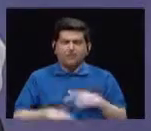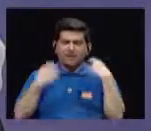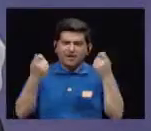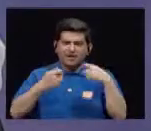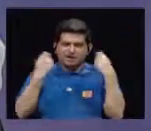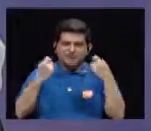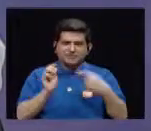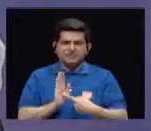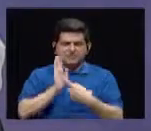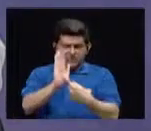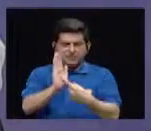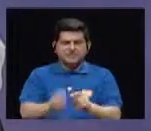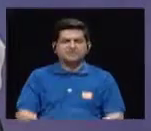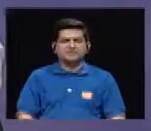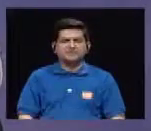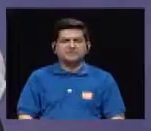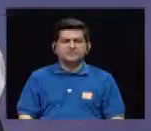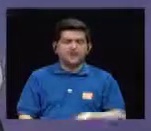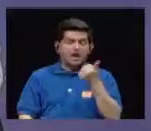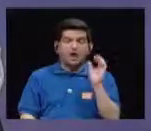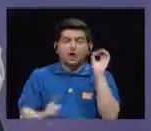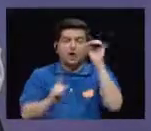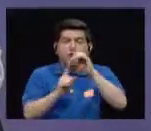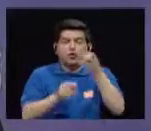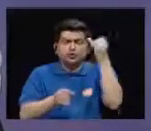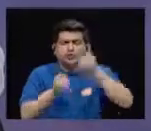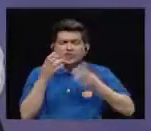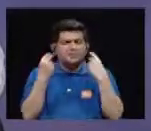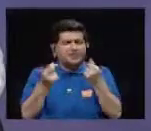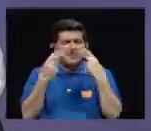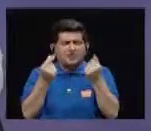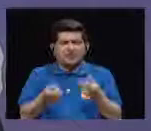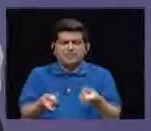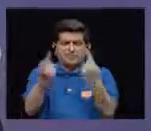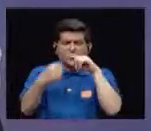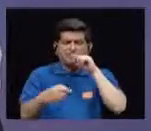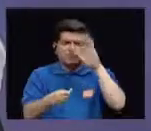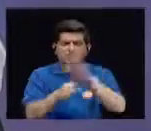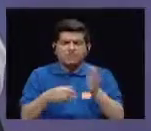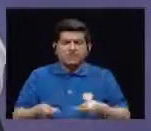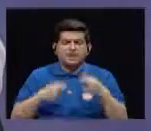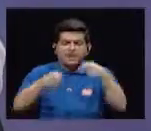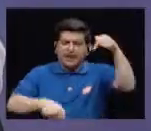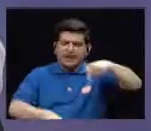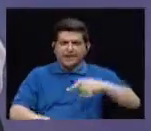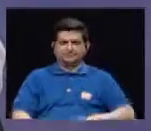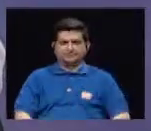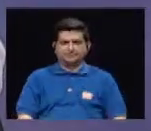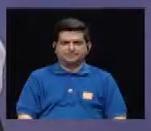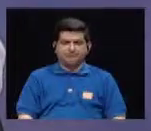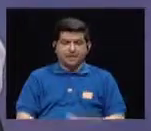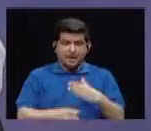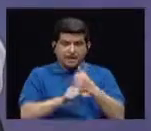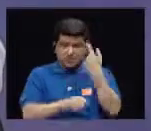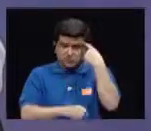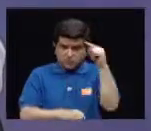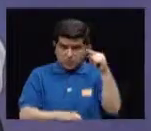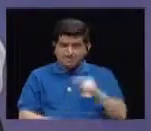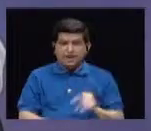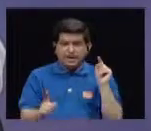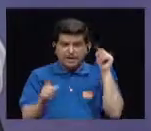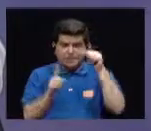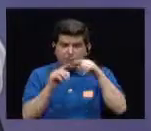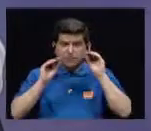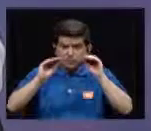en el festival, lo presenté porque realmente el otro objetivo era terminar rápido para venir y cumplir y entregarlo acá, ¿verdad? Se hizo